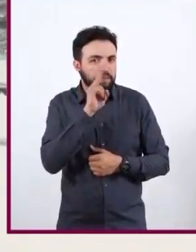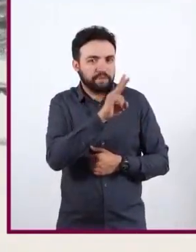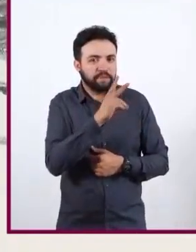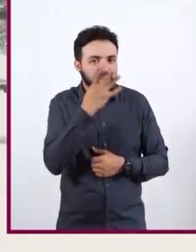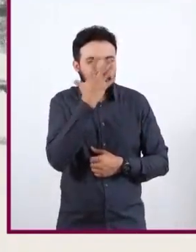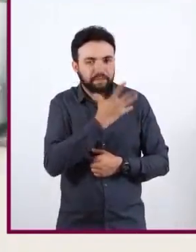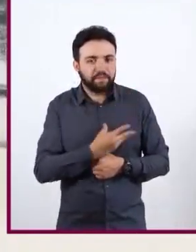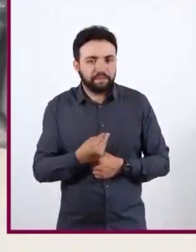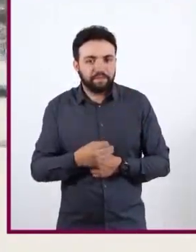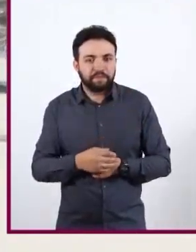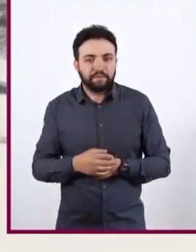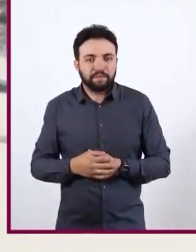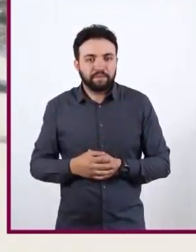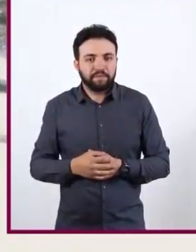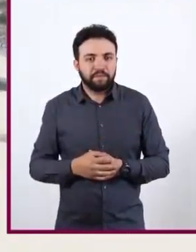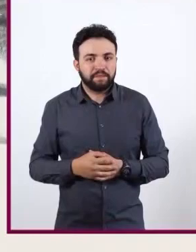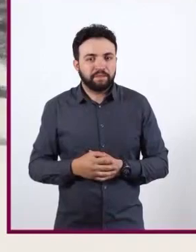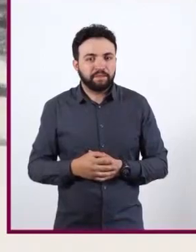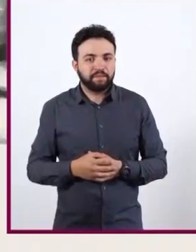textura también empieza a pasar,